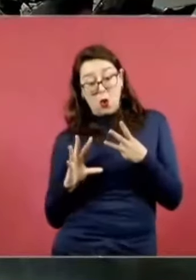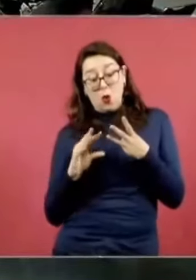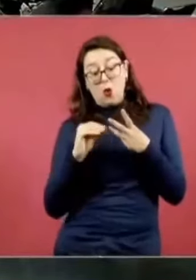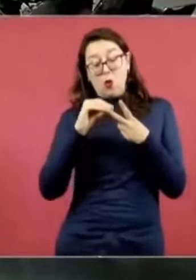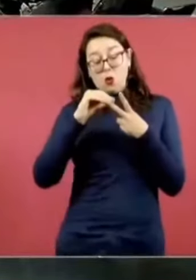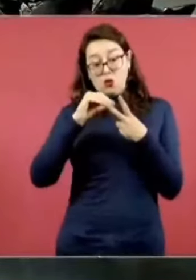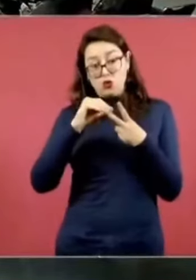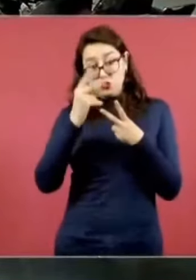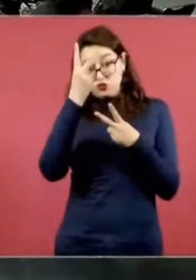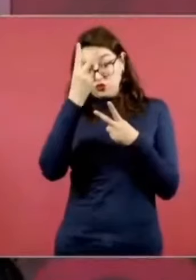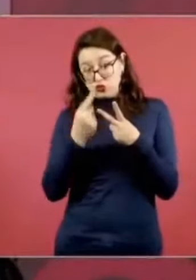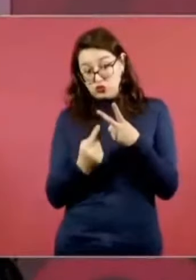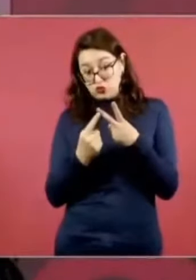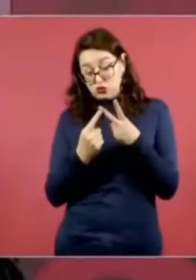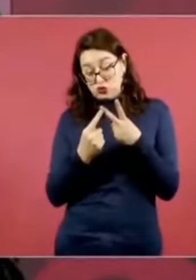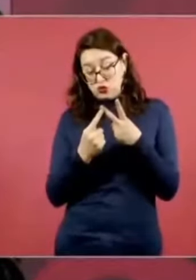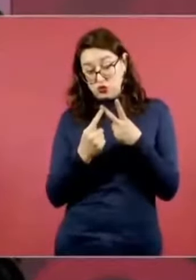que